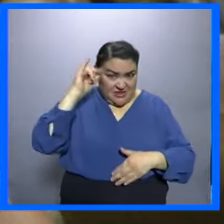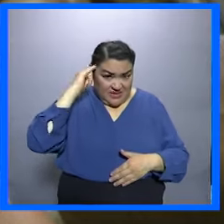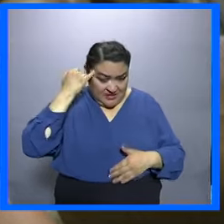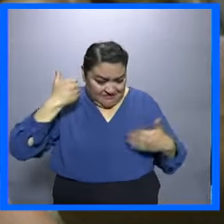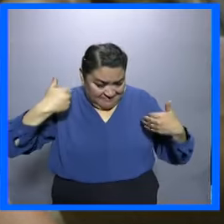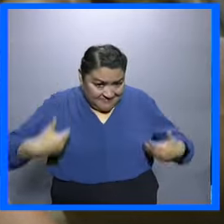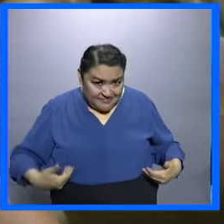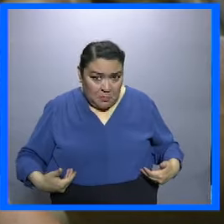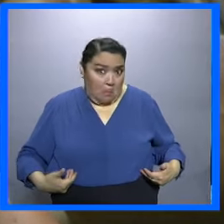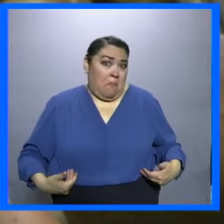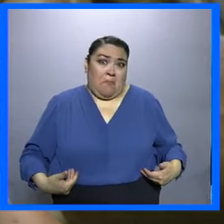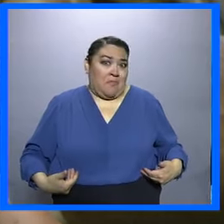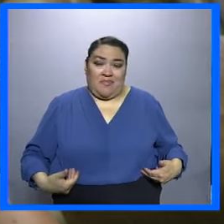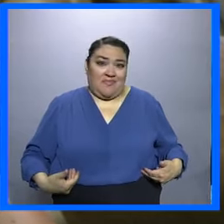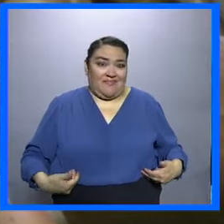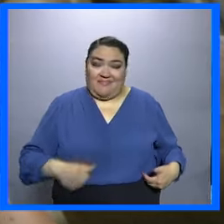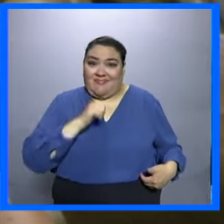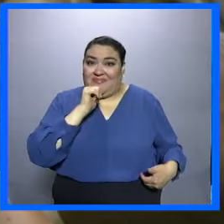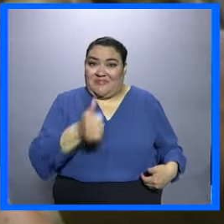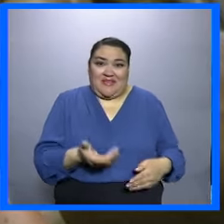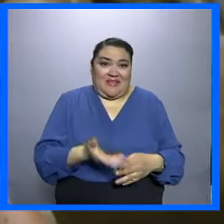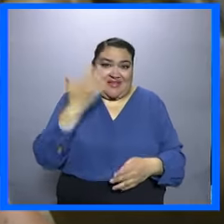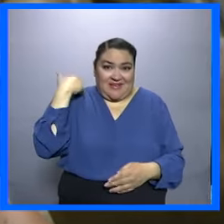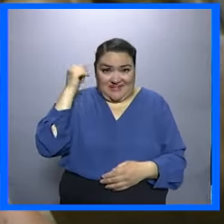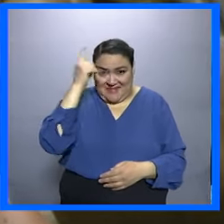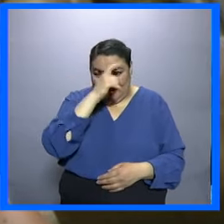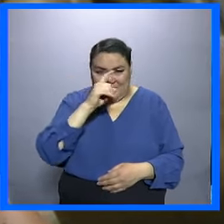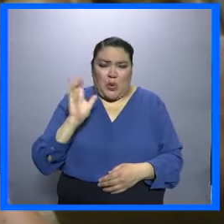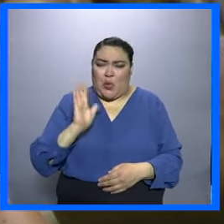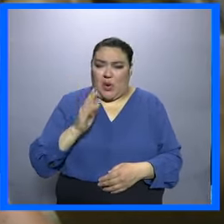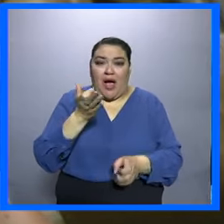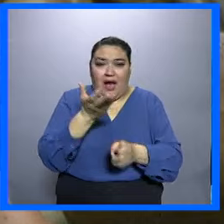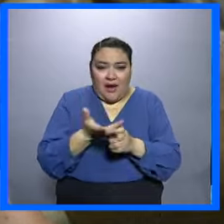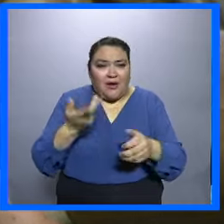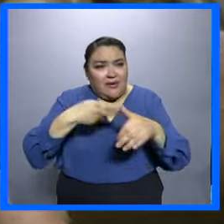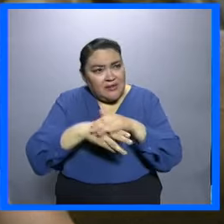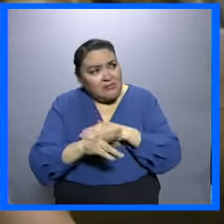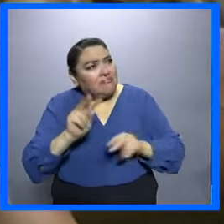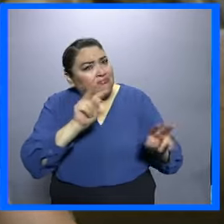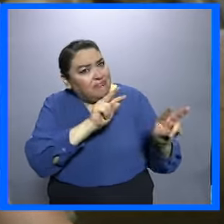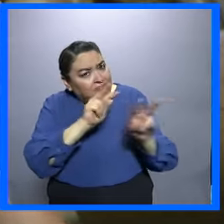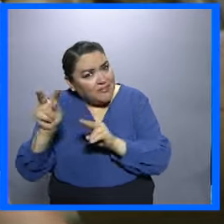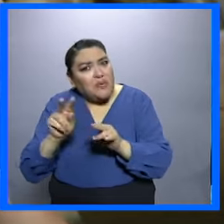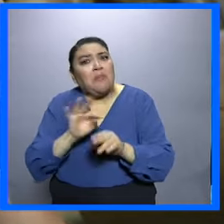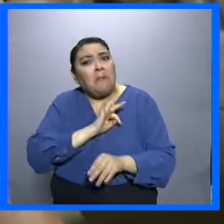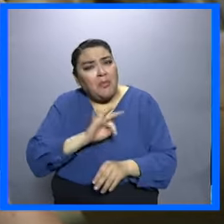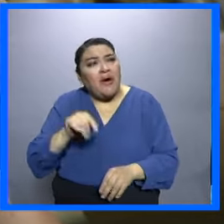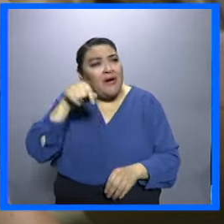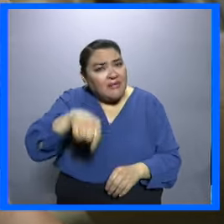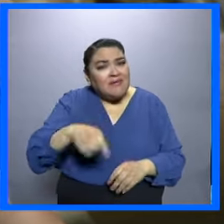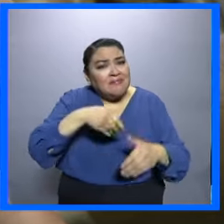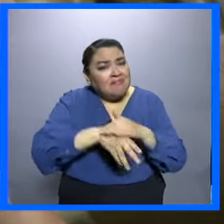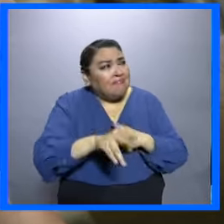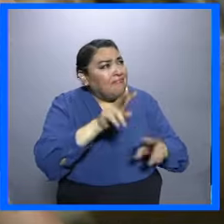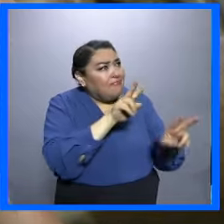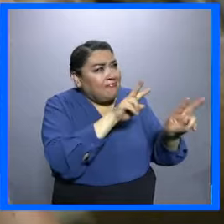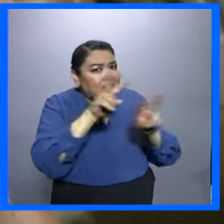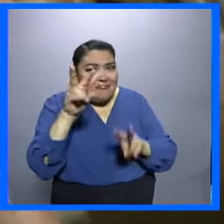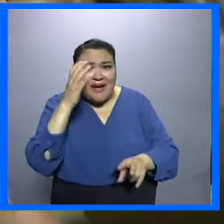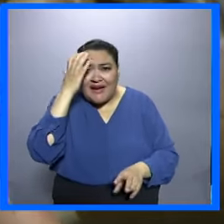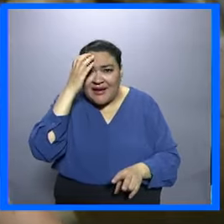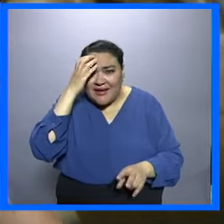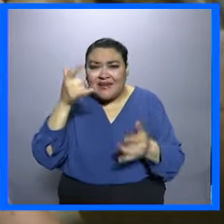pudiéramos acceder pues sin tantas complicaciones de venir acá y pues ver lo que hay aquí, ¿no?, de conocer